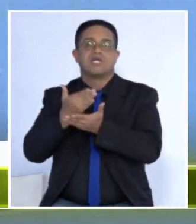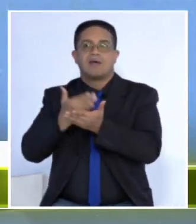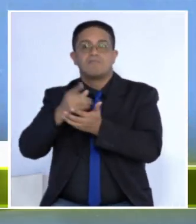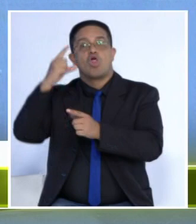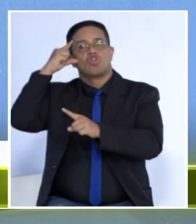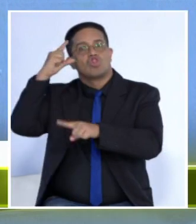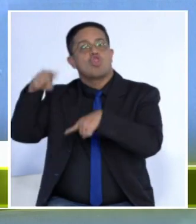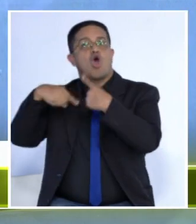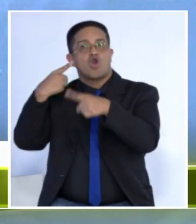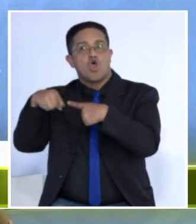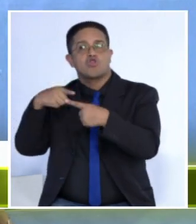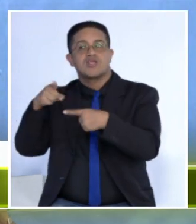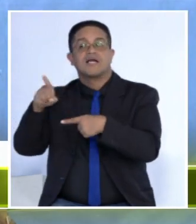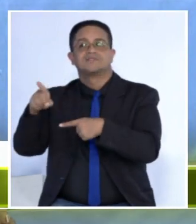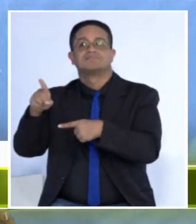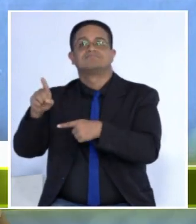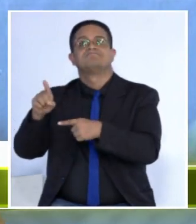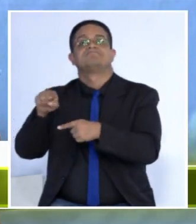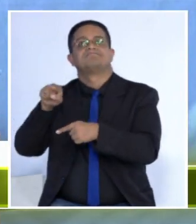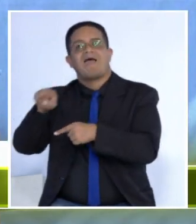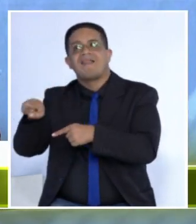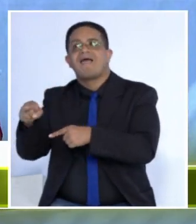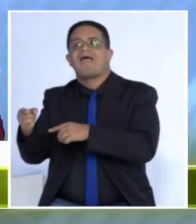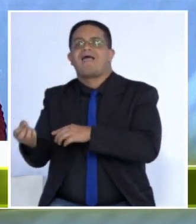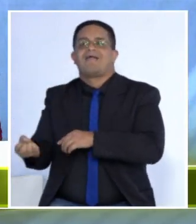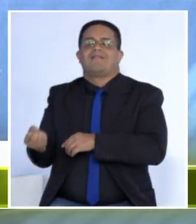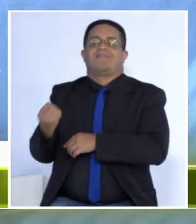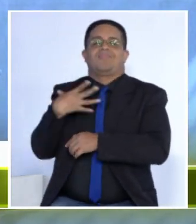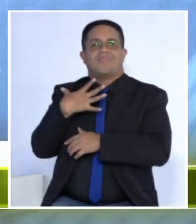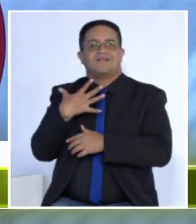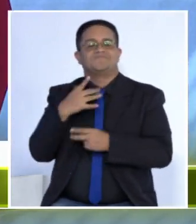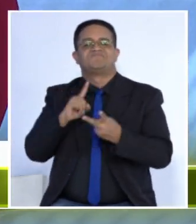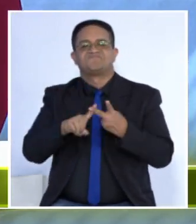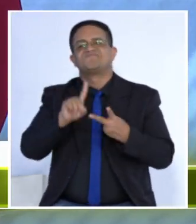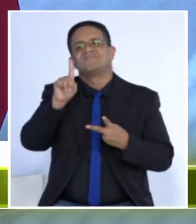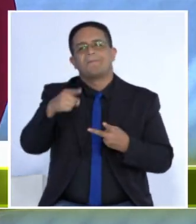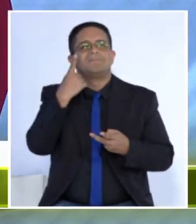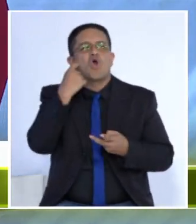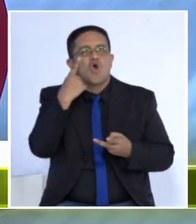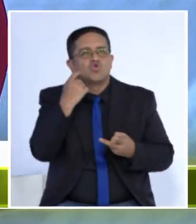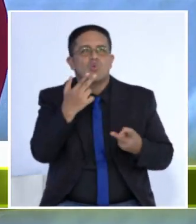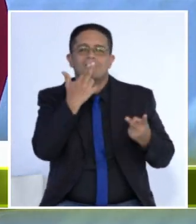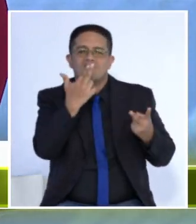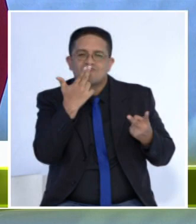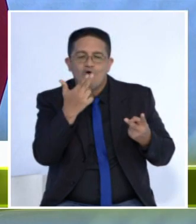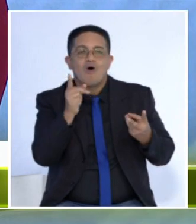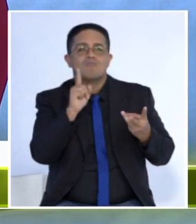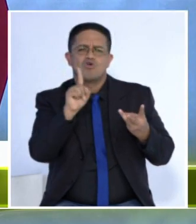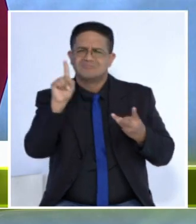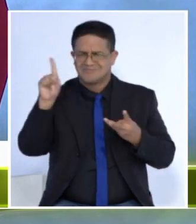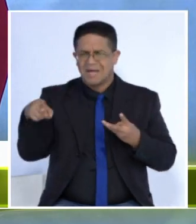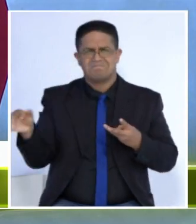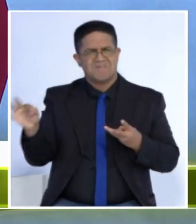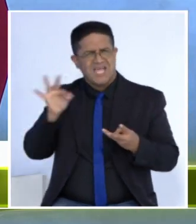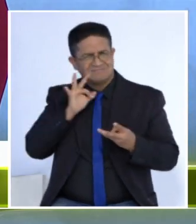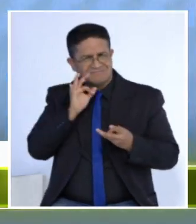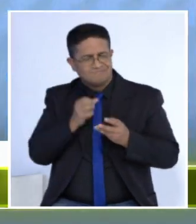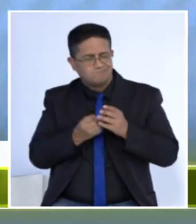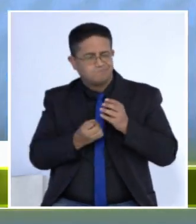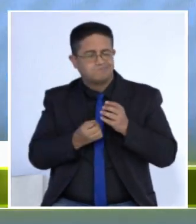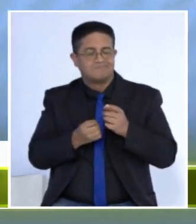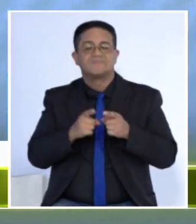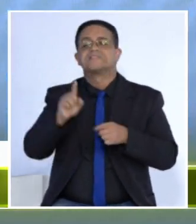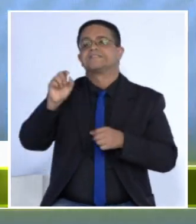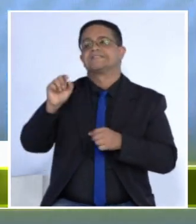paciente pueda tenerlo como un factor desencadenante. El hábito tabáquico nos los nombraba, ¿incide también este tipo de tumor? El